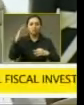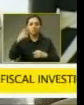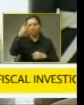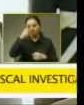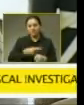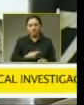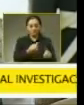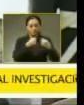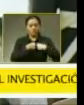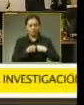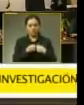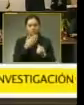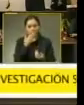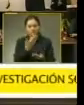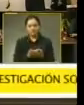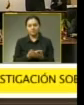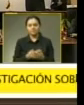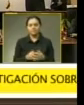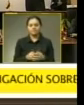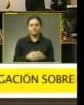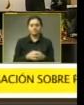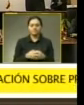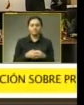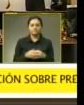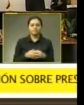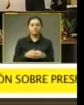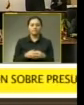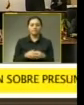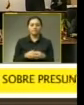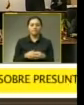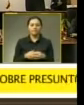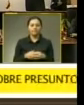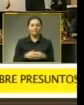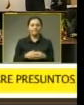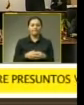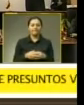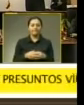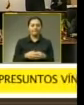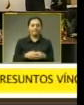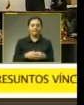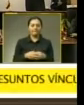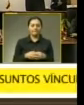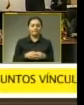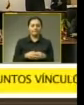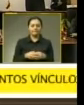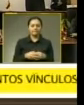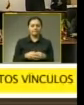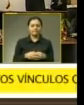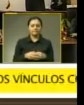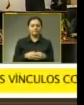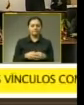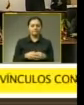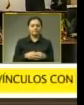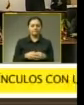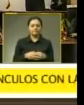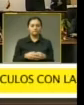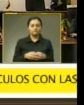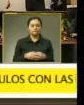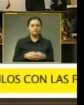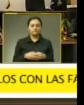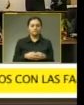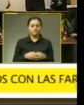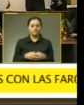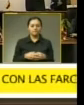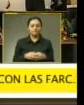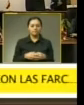Gracias. Le recuerdo a los compañeros y compañeras que estamos en el primer debate, que hay que entregar todas las observaciones por escrito